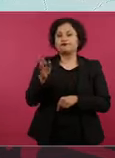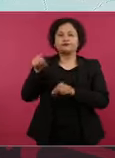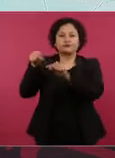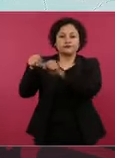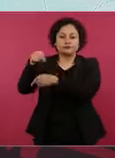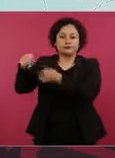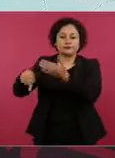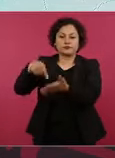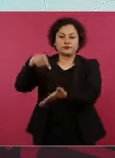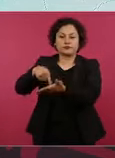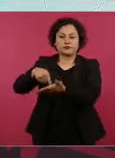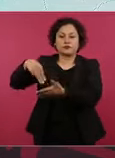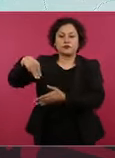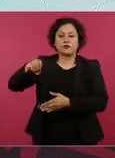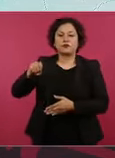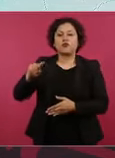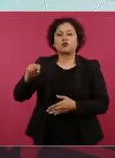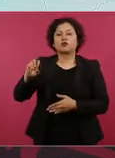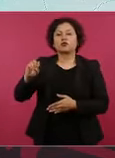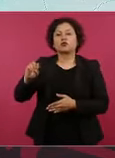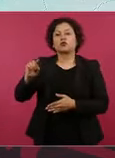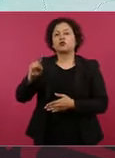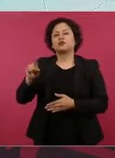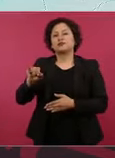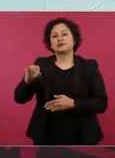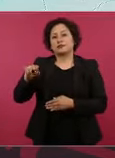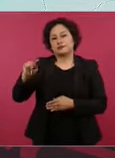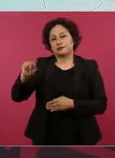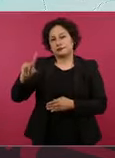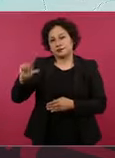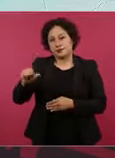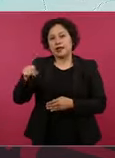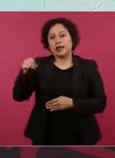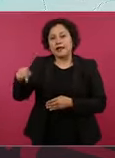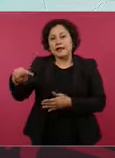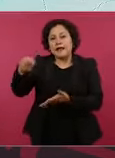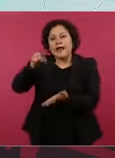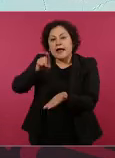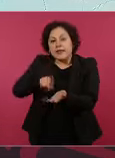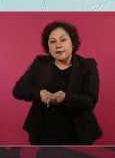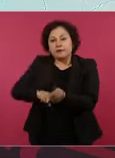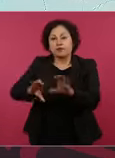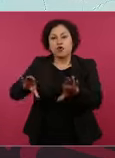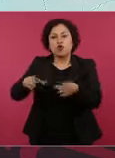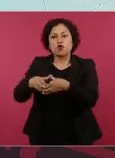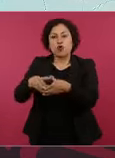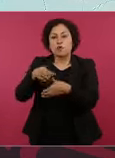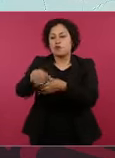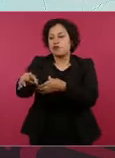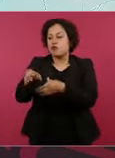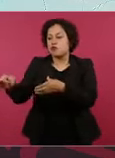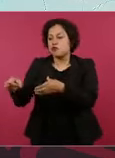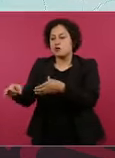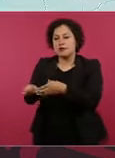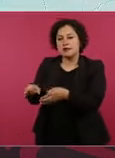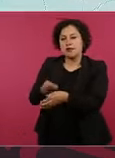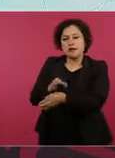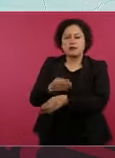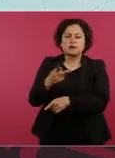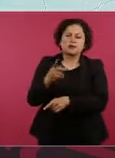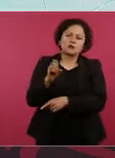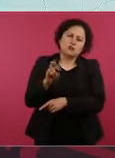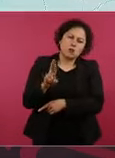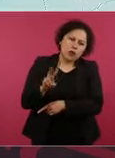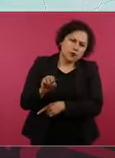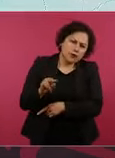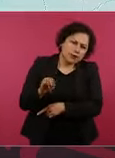Aquí hay muchísimas comunidades, está El Porvenir, Canadá, otras